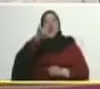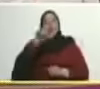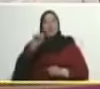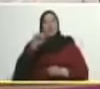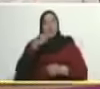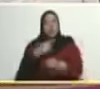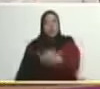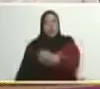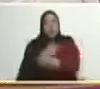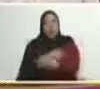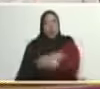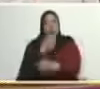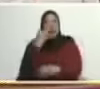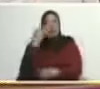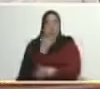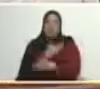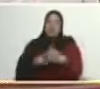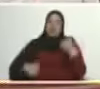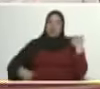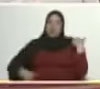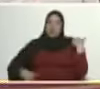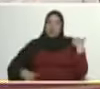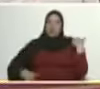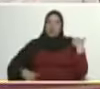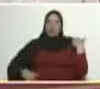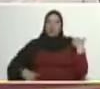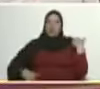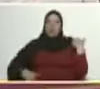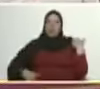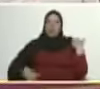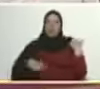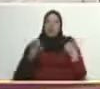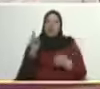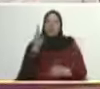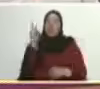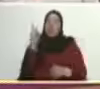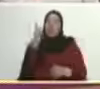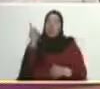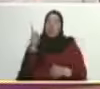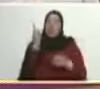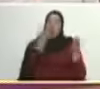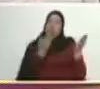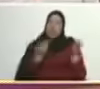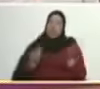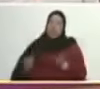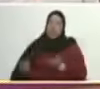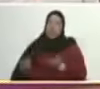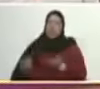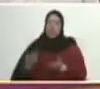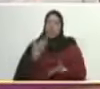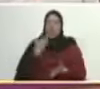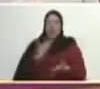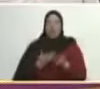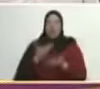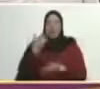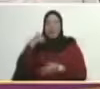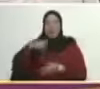Arce Catacora, presidente del Estado Plurinacional de Bolivia. Bienvenido, compañero.